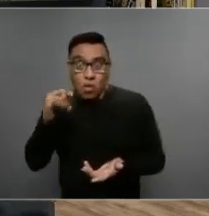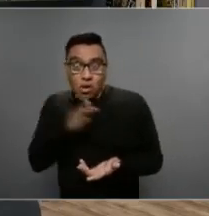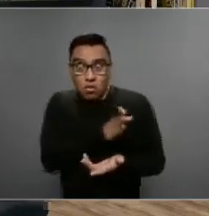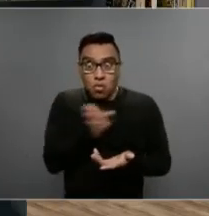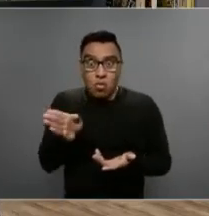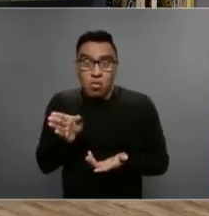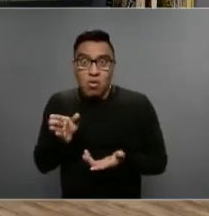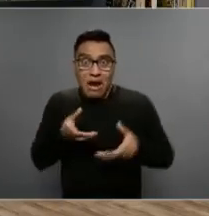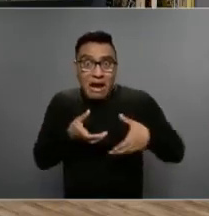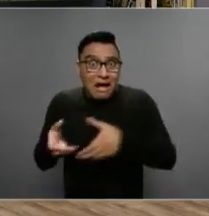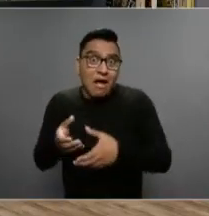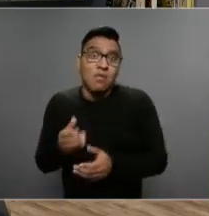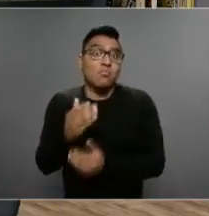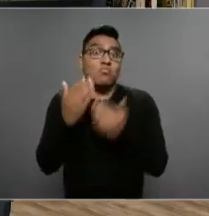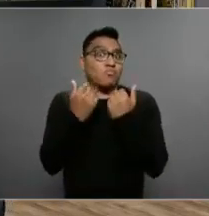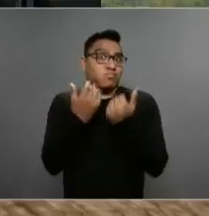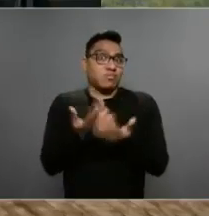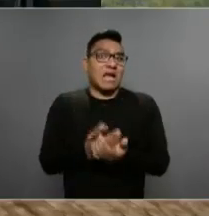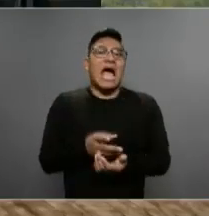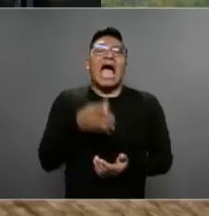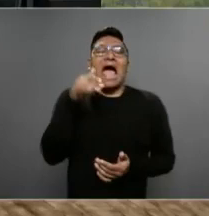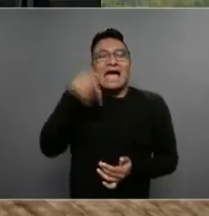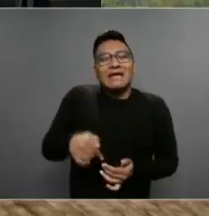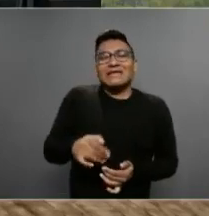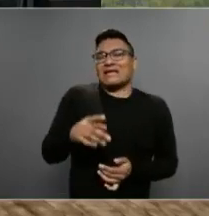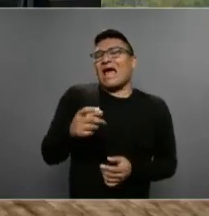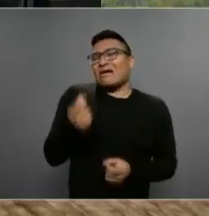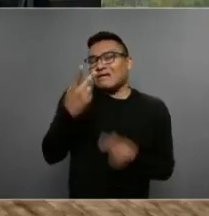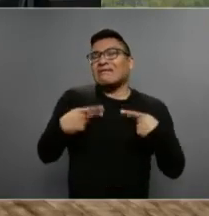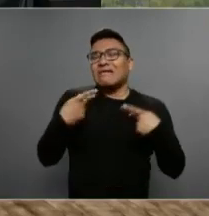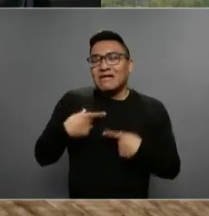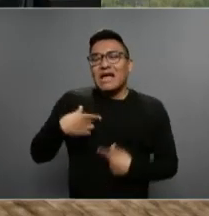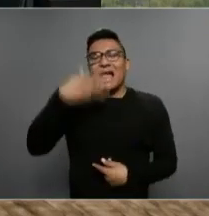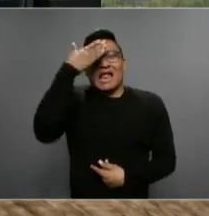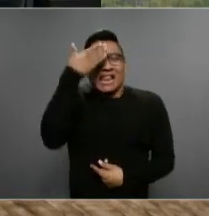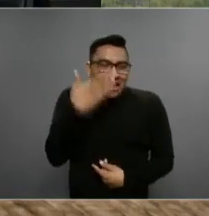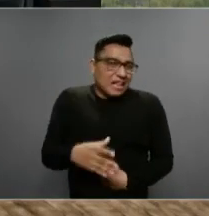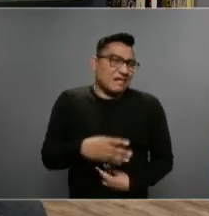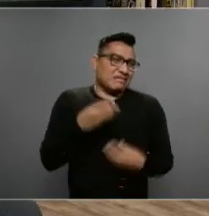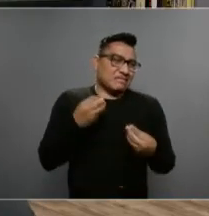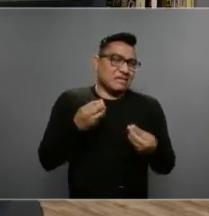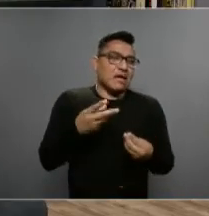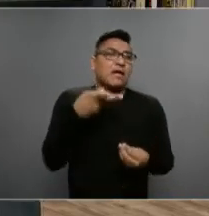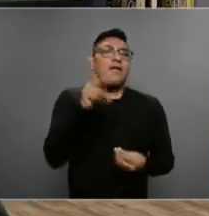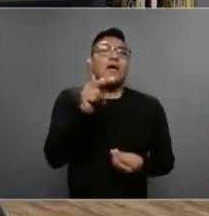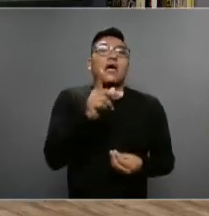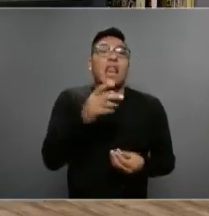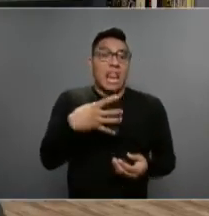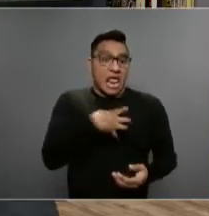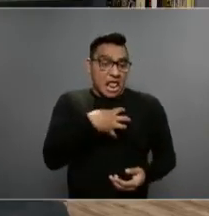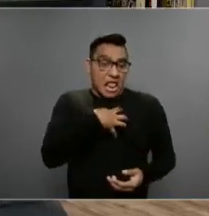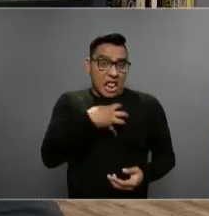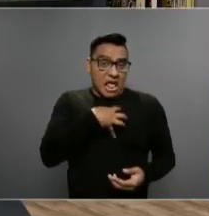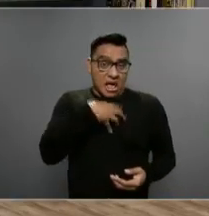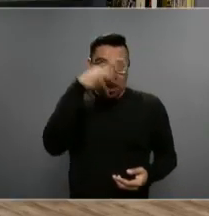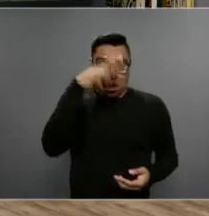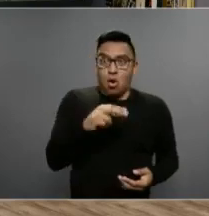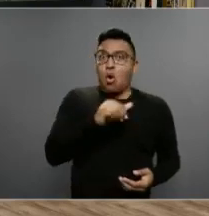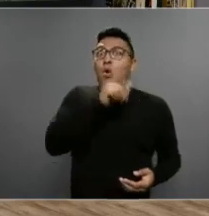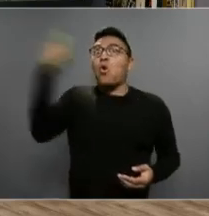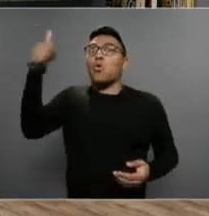puedan creer, digo, aquí saben mucho y comentan mucho en la capital de México, pero pues en el terreno pasan